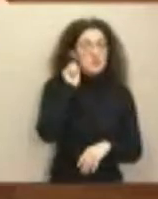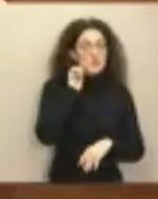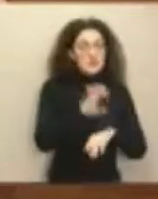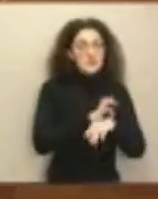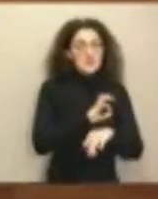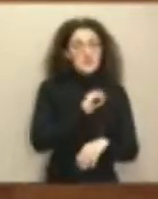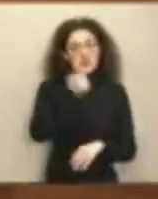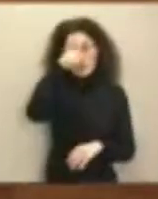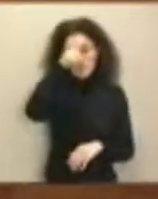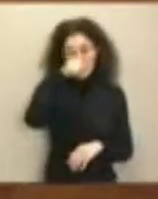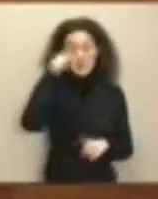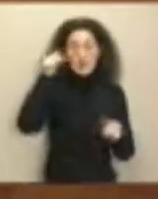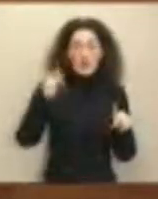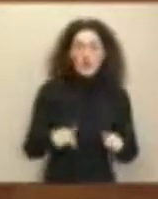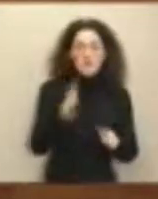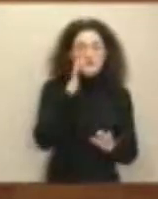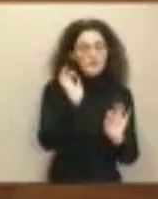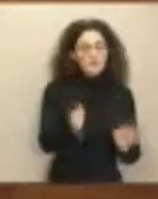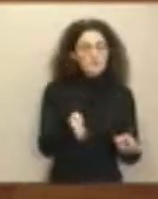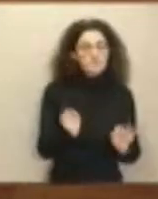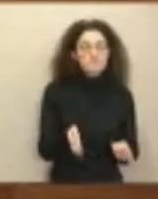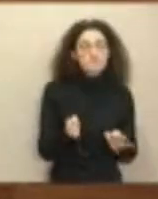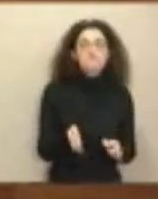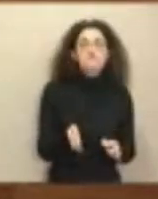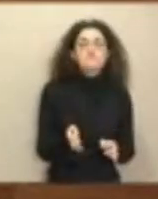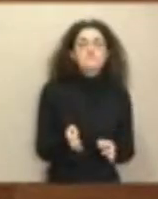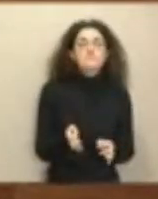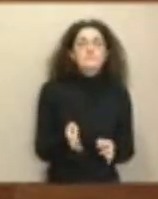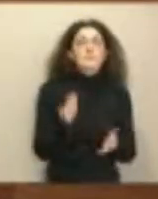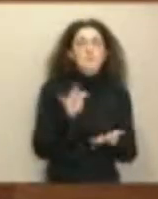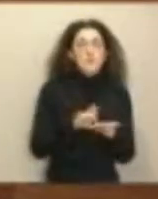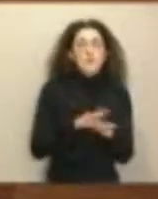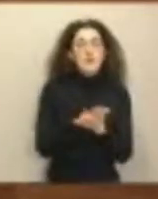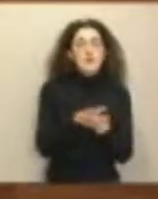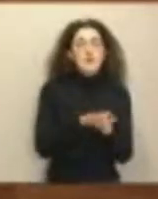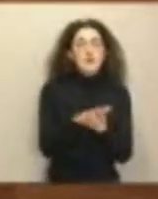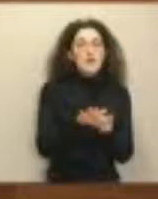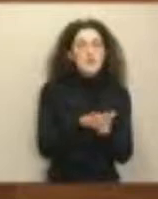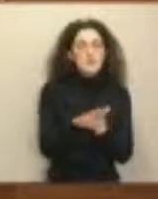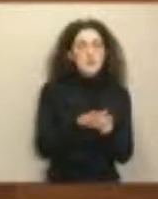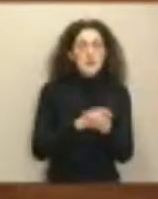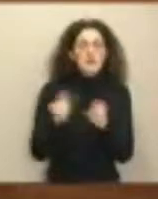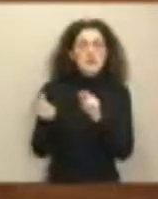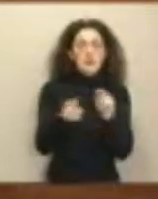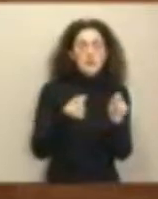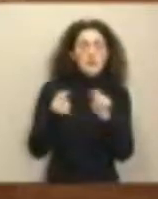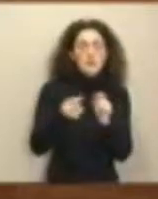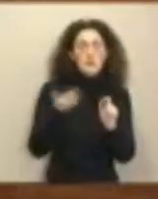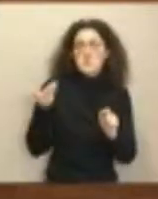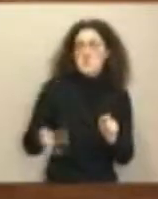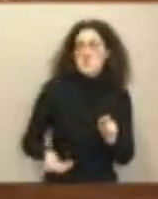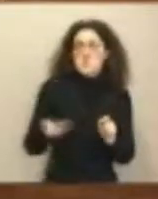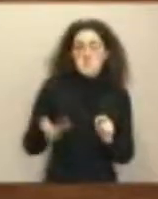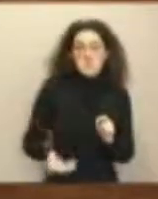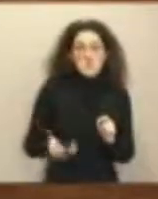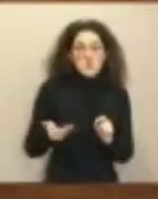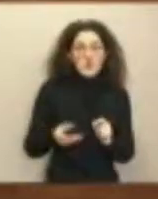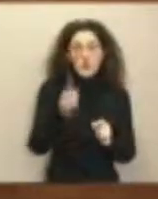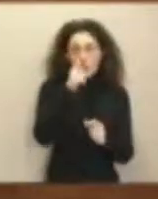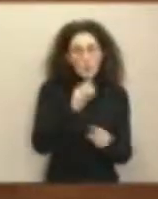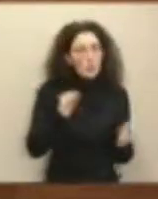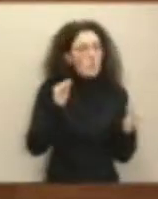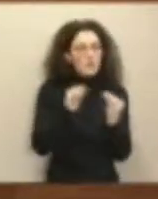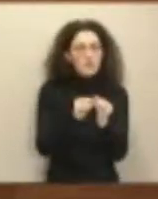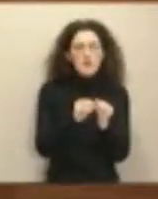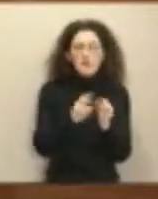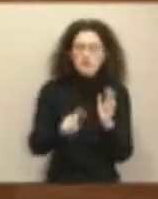señores, hoy efectivamente estamos abordando un debate importantísimo.